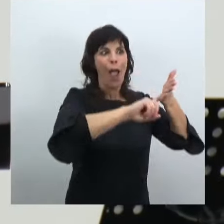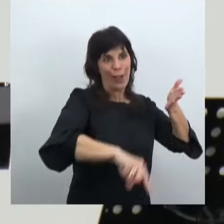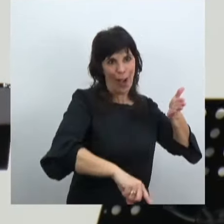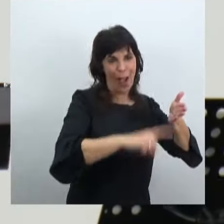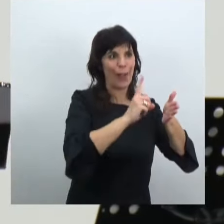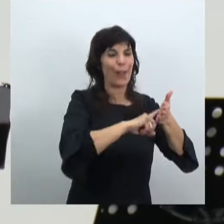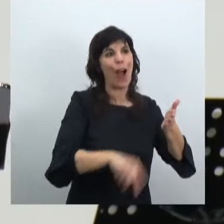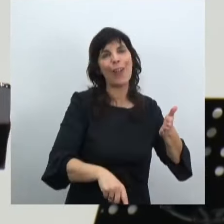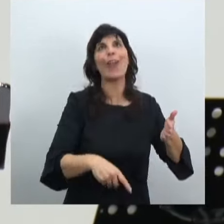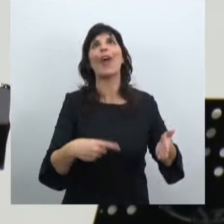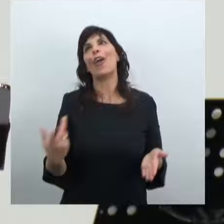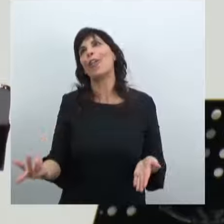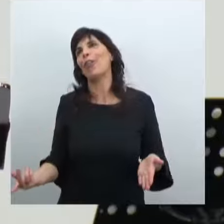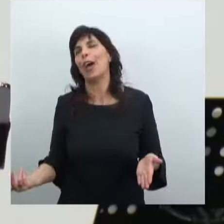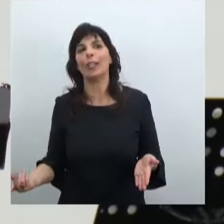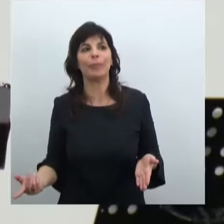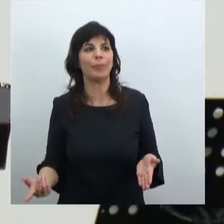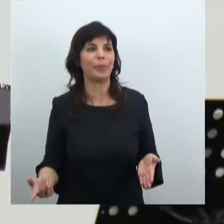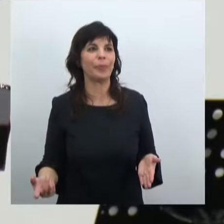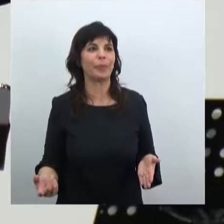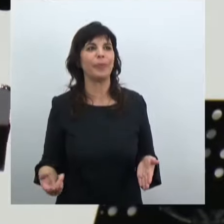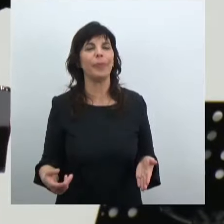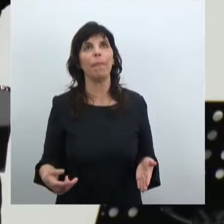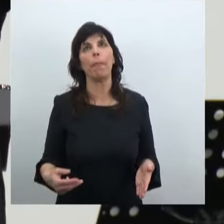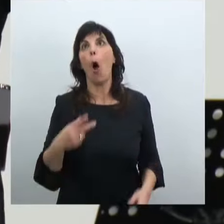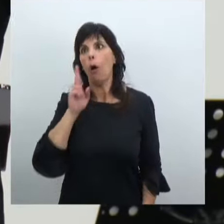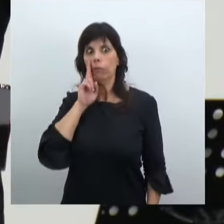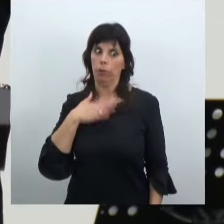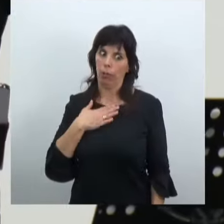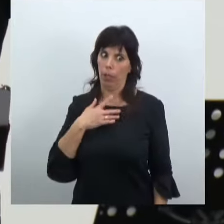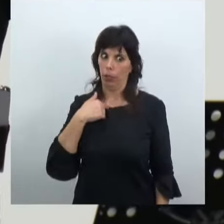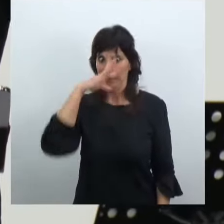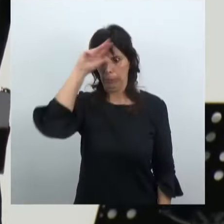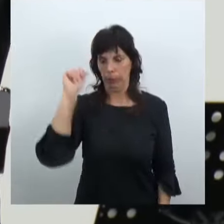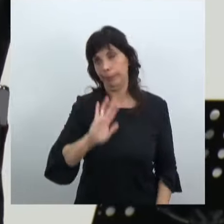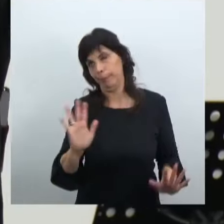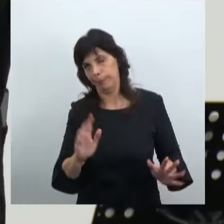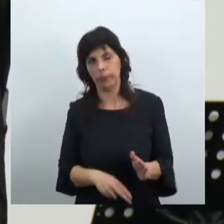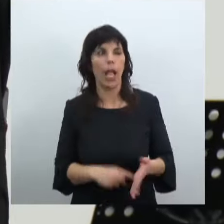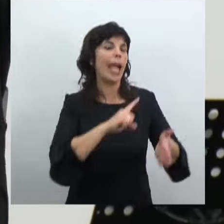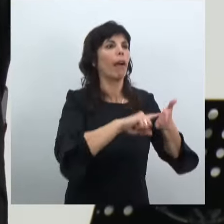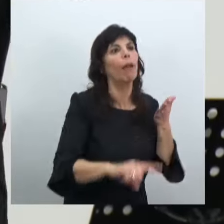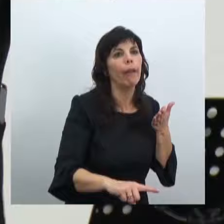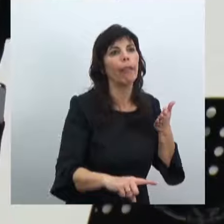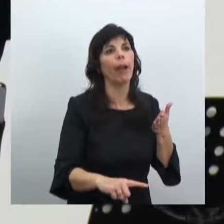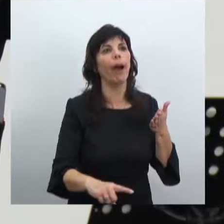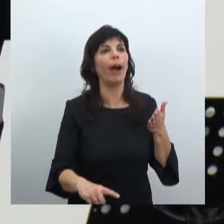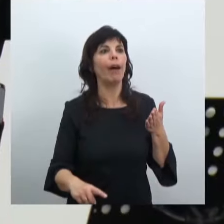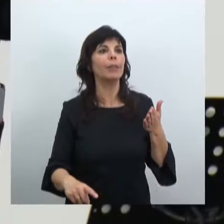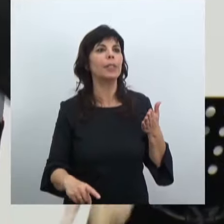Vigo, en uy, mi suegra, cómo se me olvida eso. En Vigo, en Galicia, en